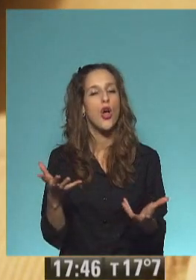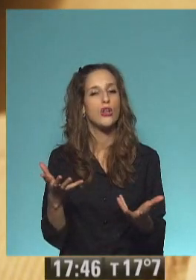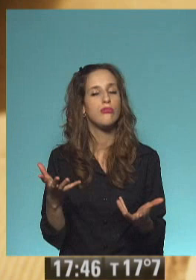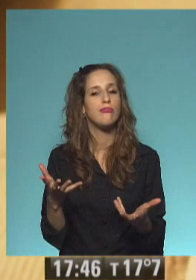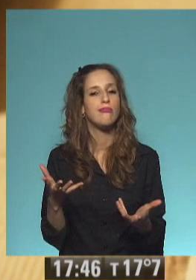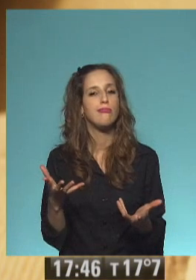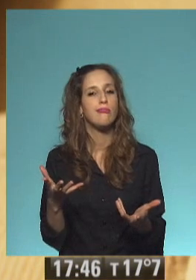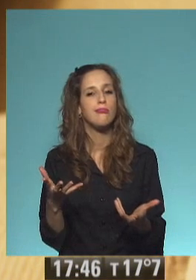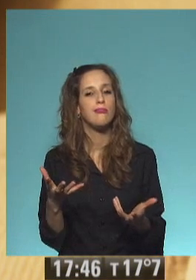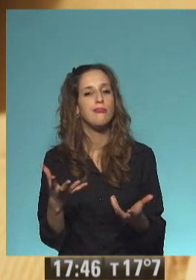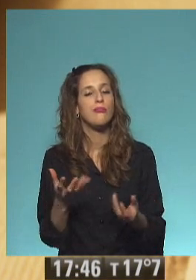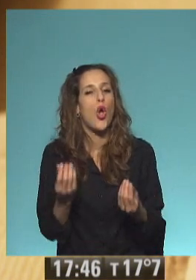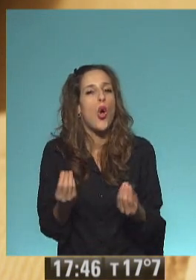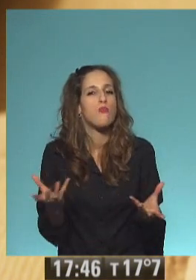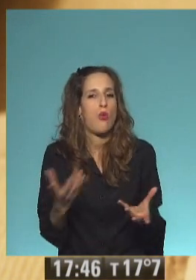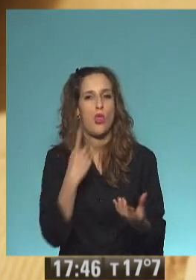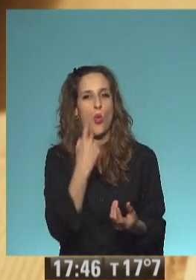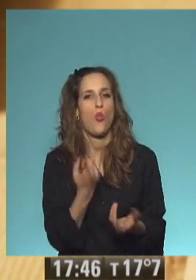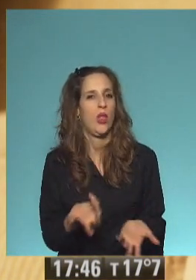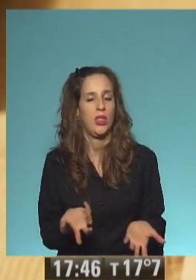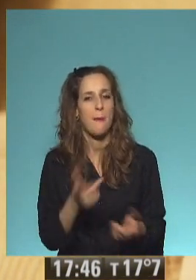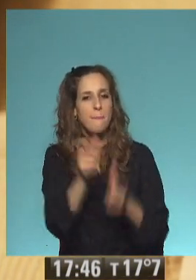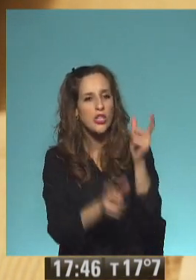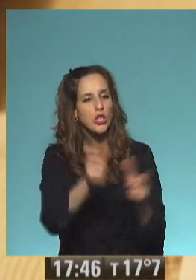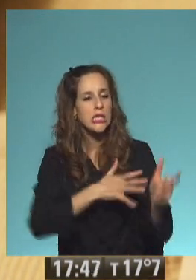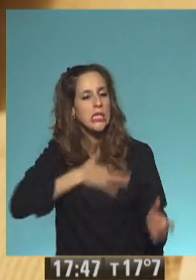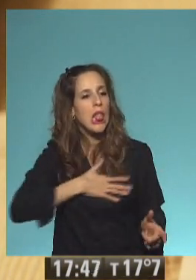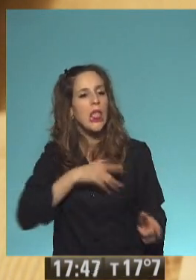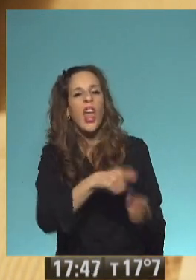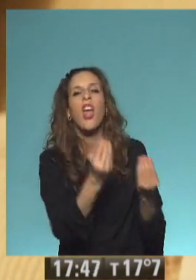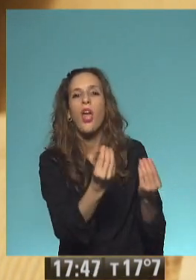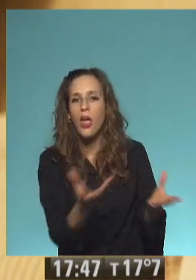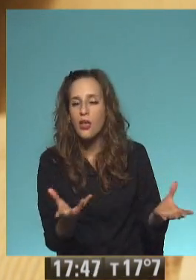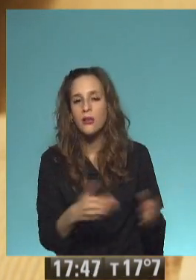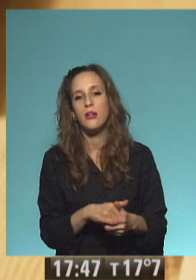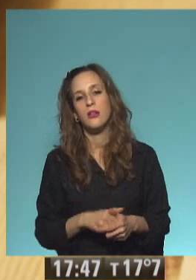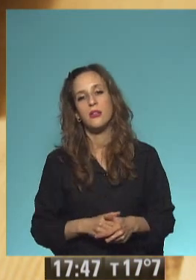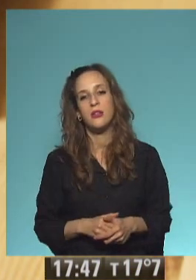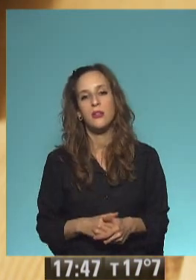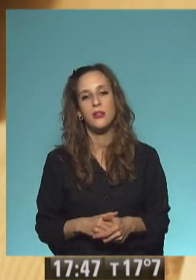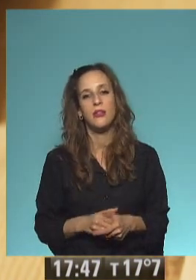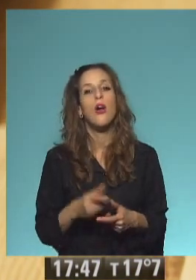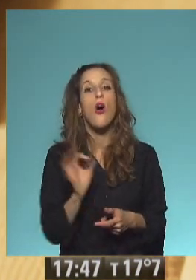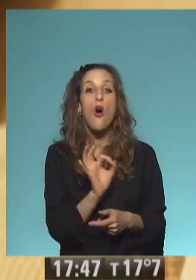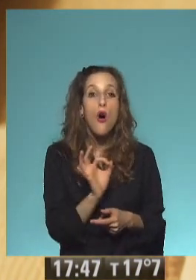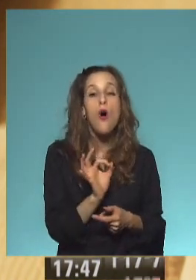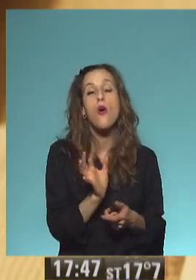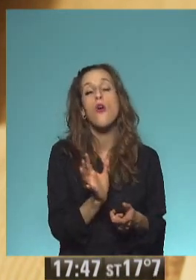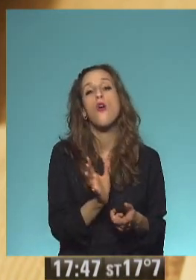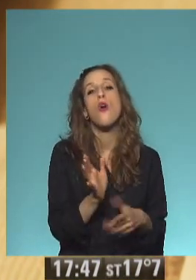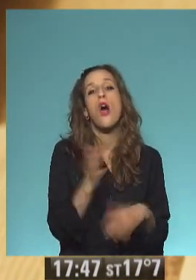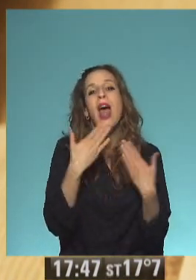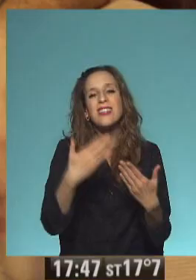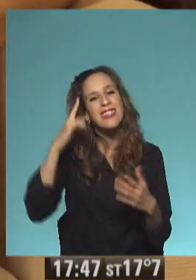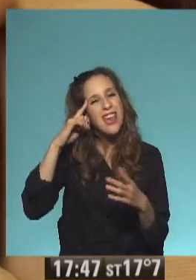qué sienten los otros? ¿Por rayos invisibles que nos transmiten sus emociones? ¿O porque las neuronas se